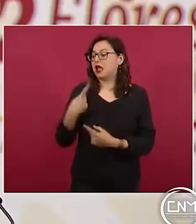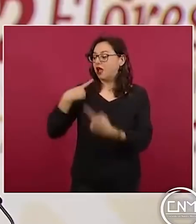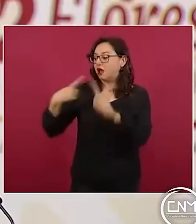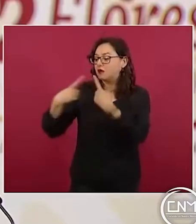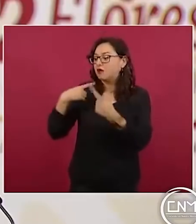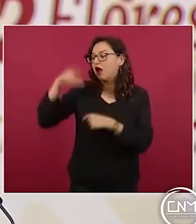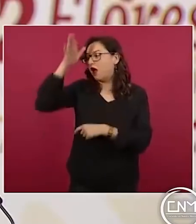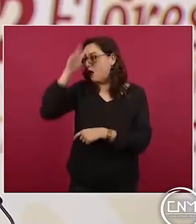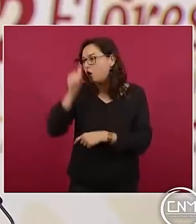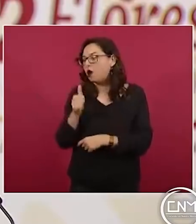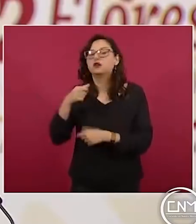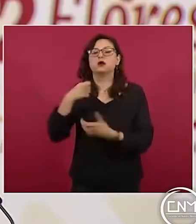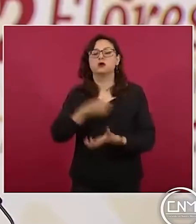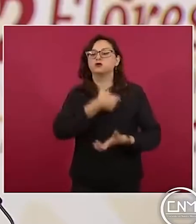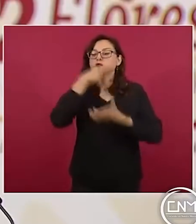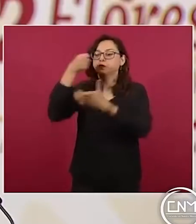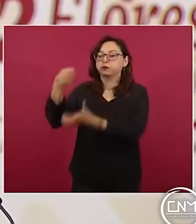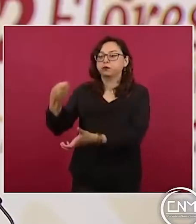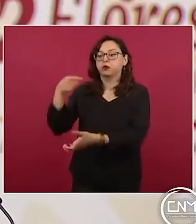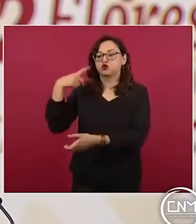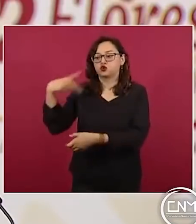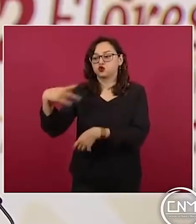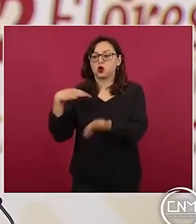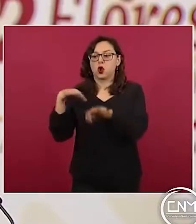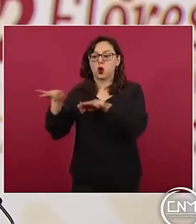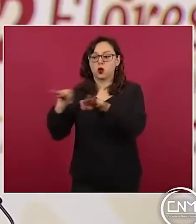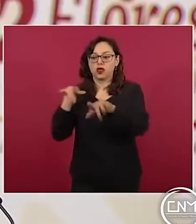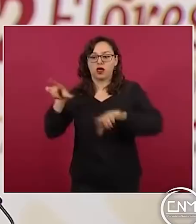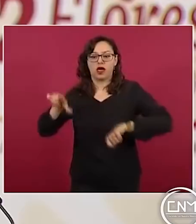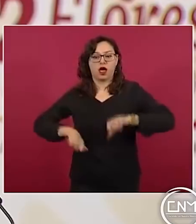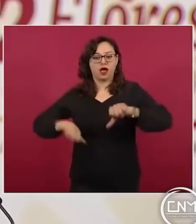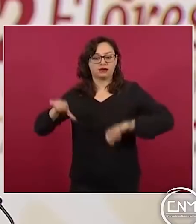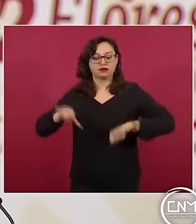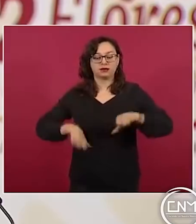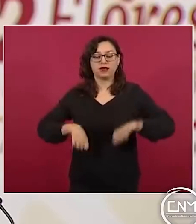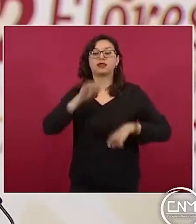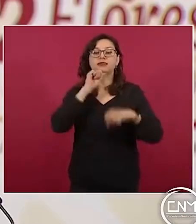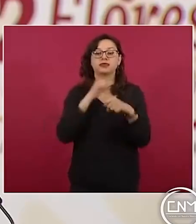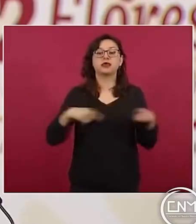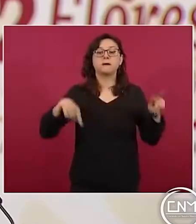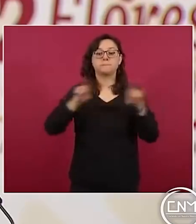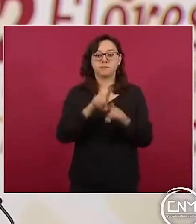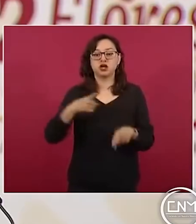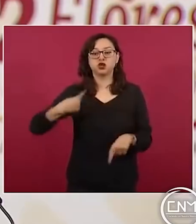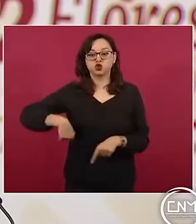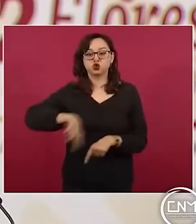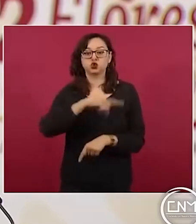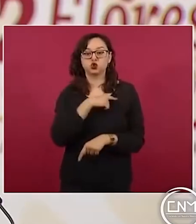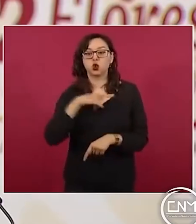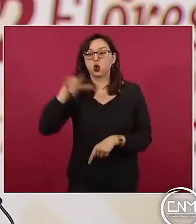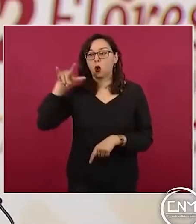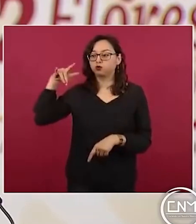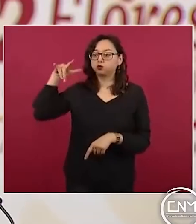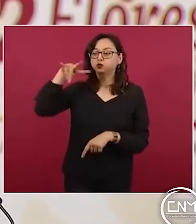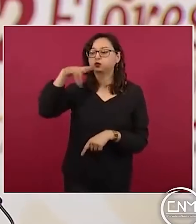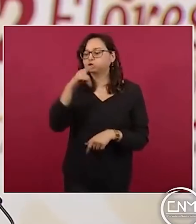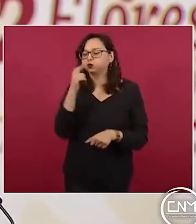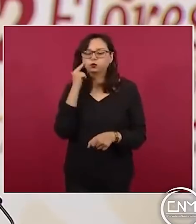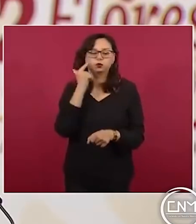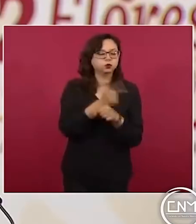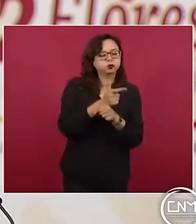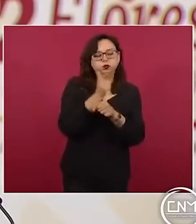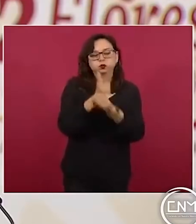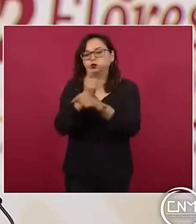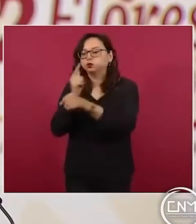sus actividades. Estamos realizando los sobrevuelos y la información que tenga estará a disposición tanto desde el Marnat como del